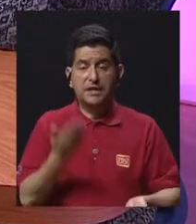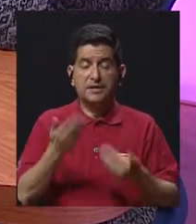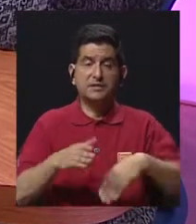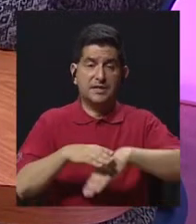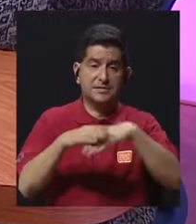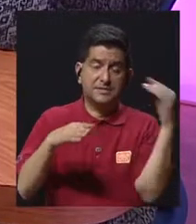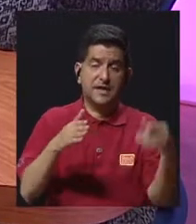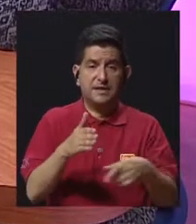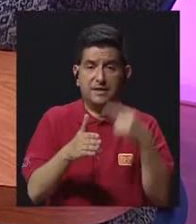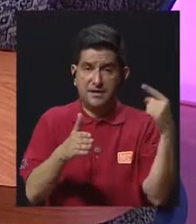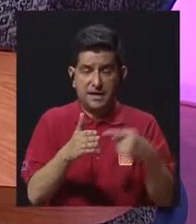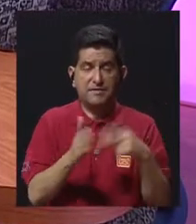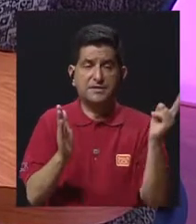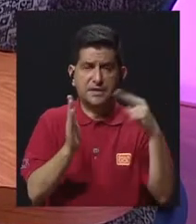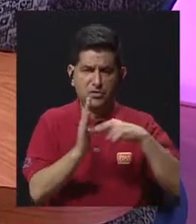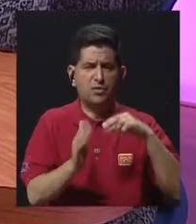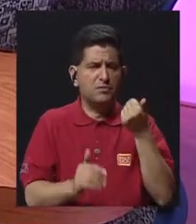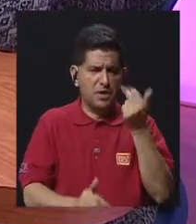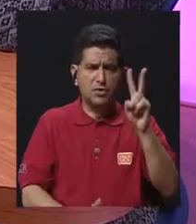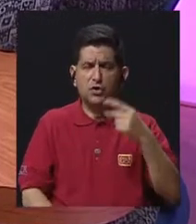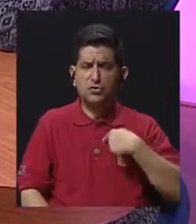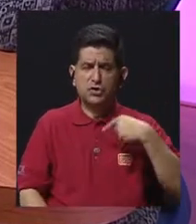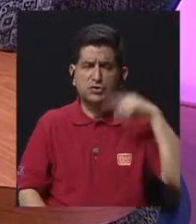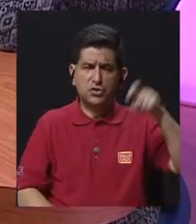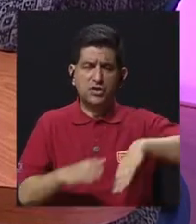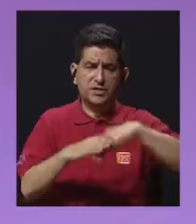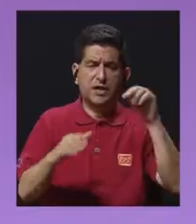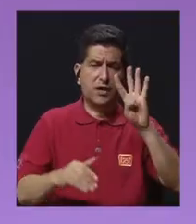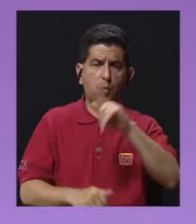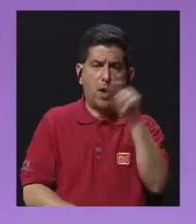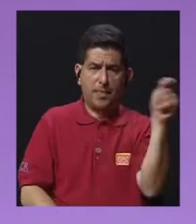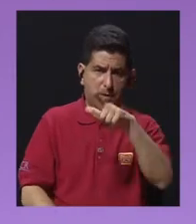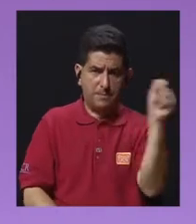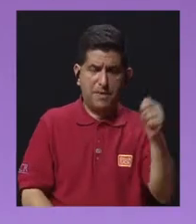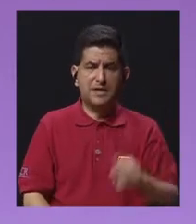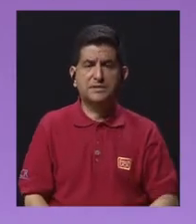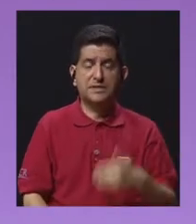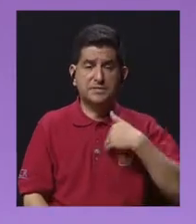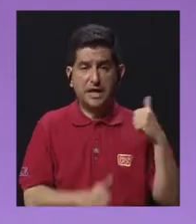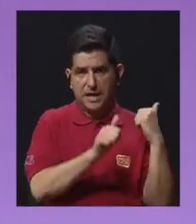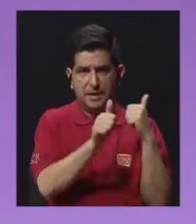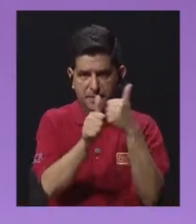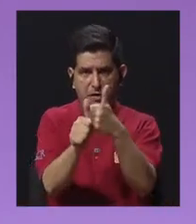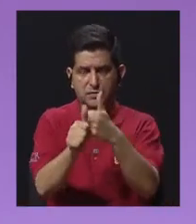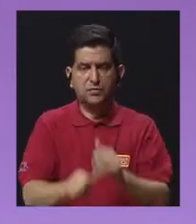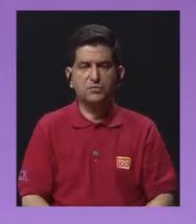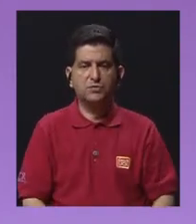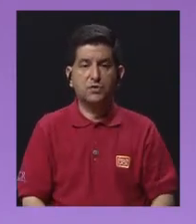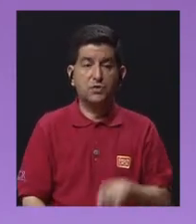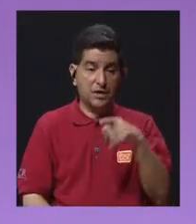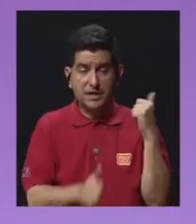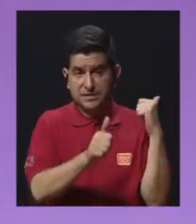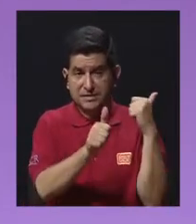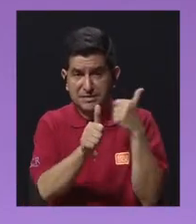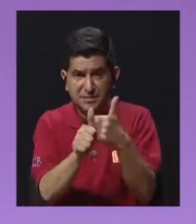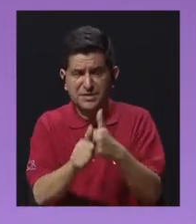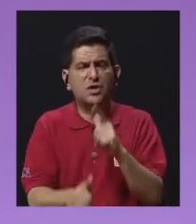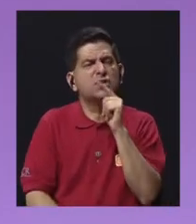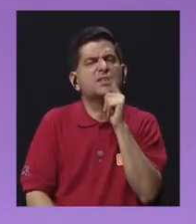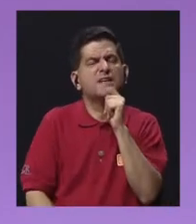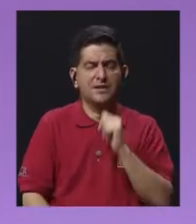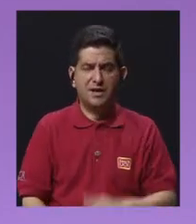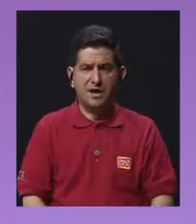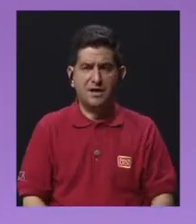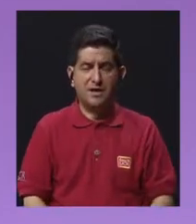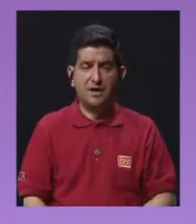retirar en el 2012, me tuve que retirar por 4 meses porque tenía persecución. ¿Y esta persecución de quién viene? Por